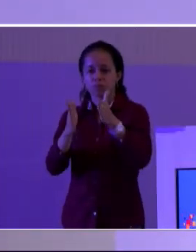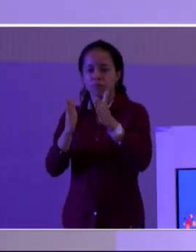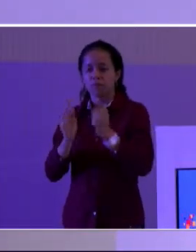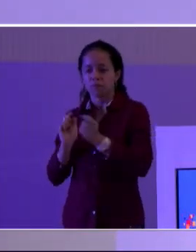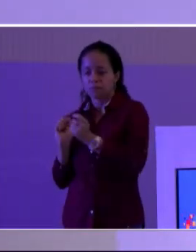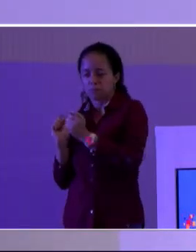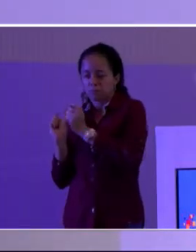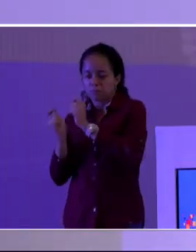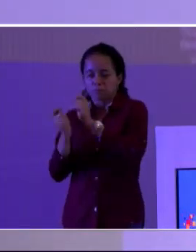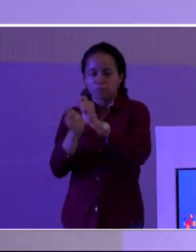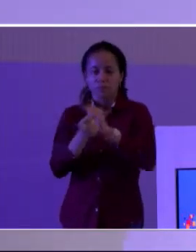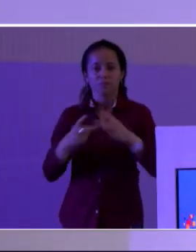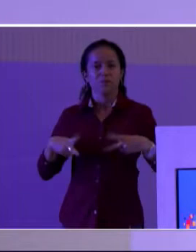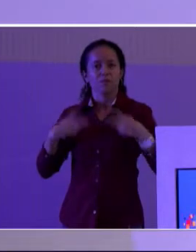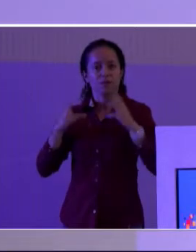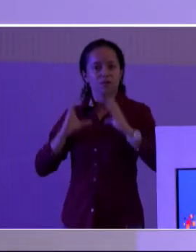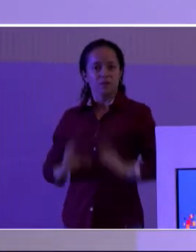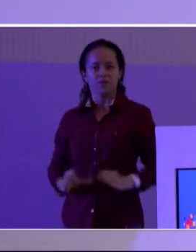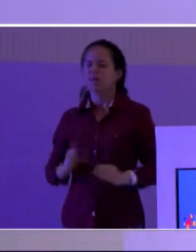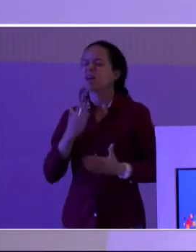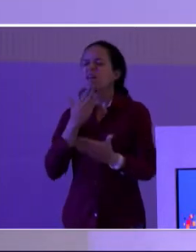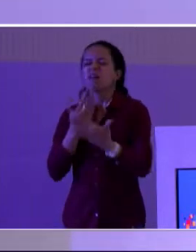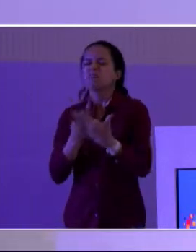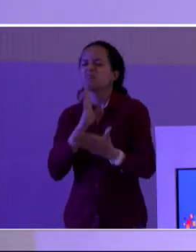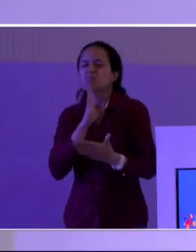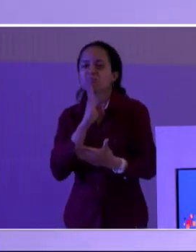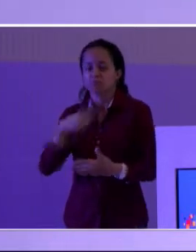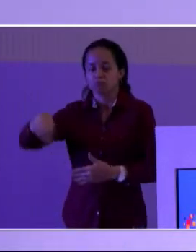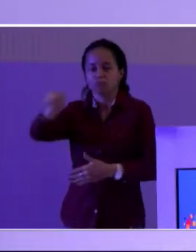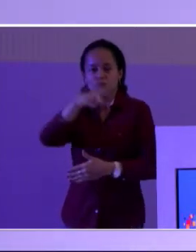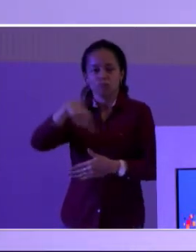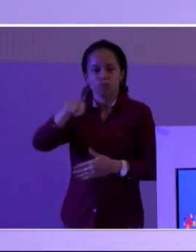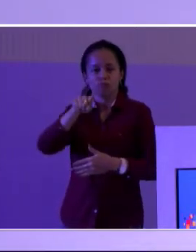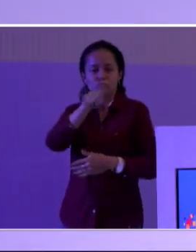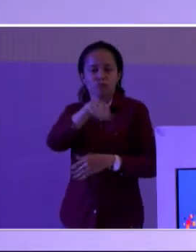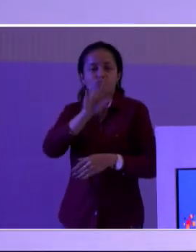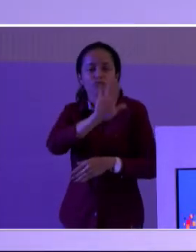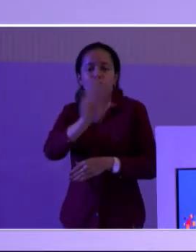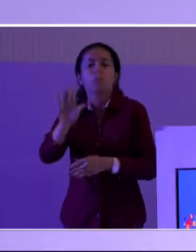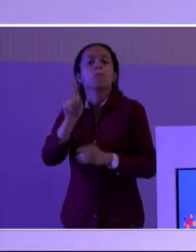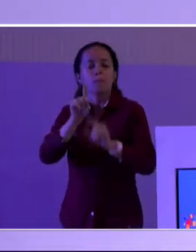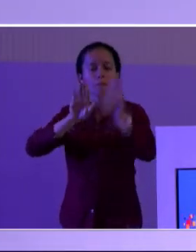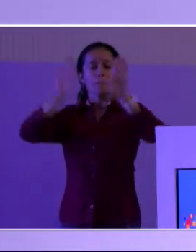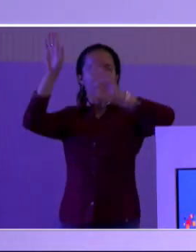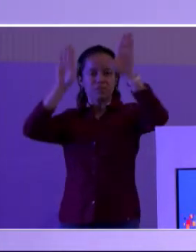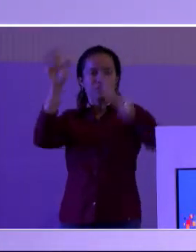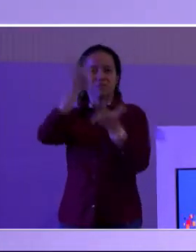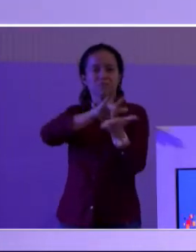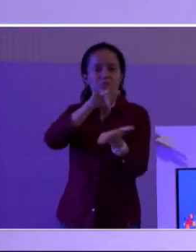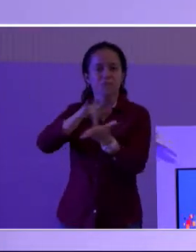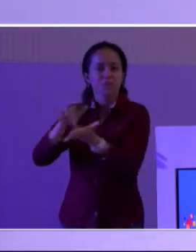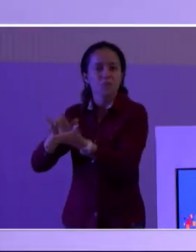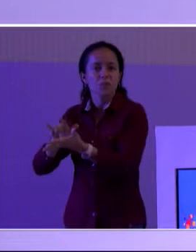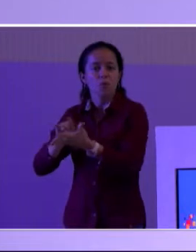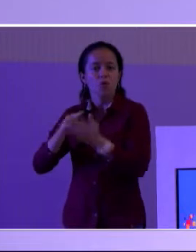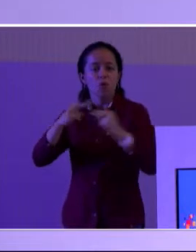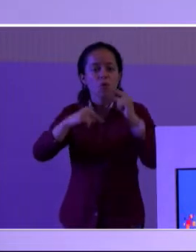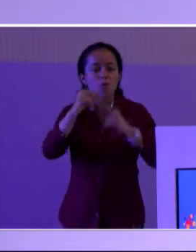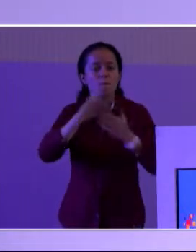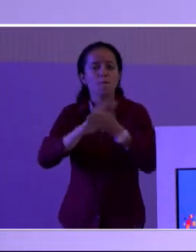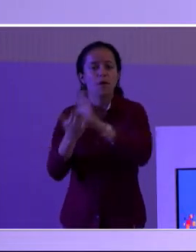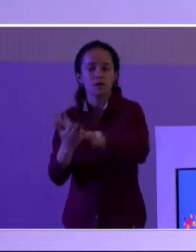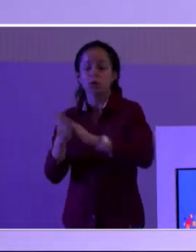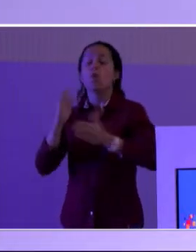vida civil. Y eso se lo agradecemos a ustedes, porque son actores que participan en esa construcción de paz, a la